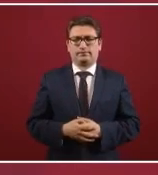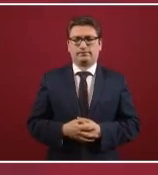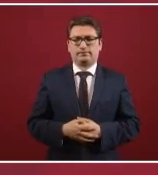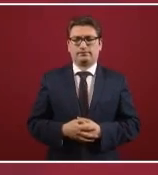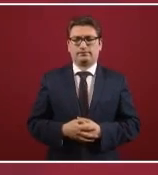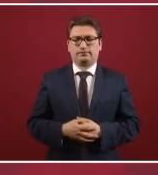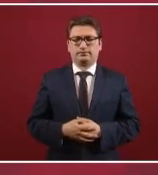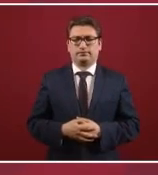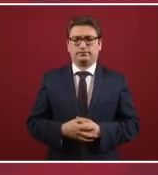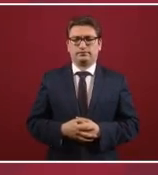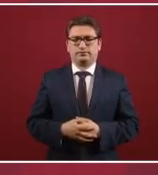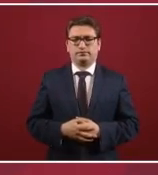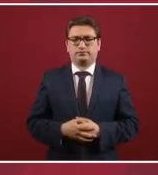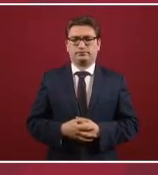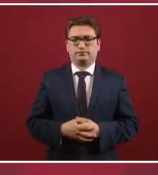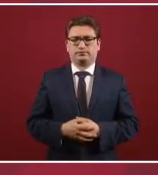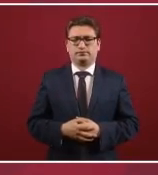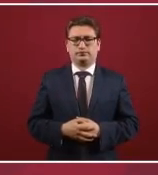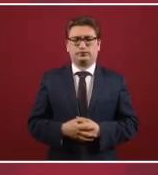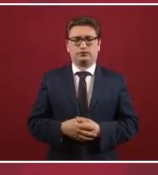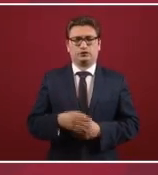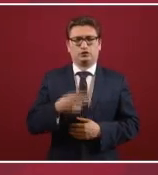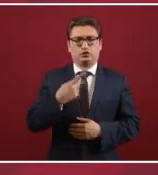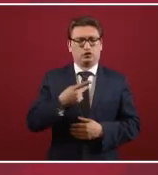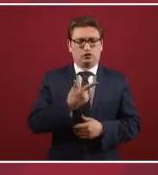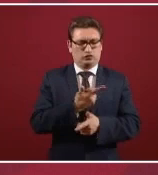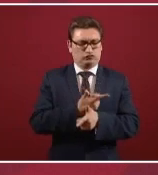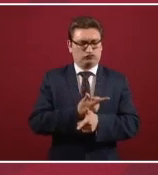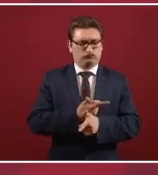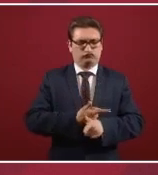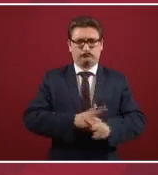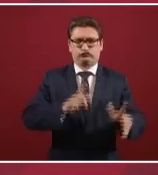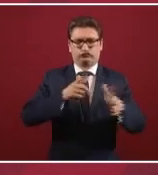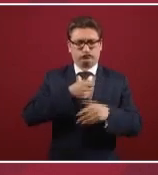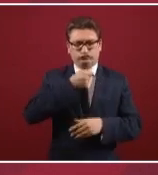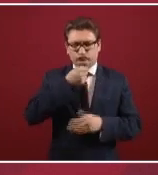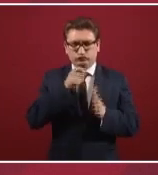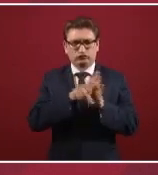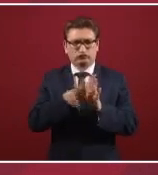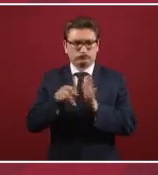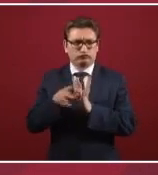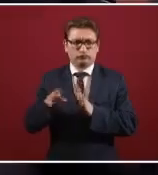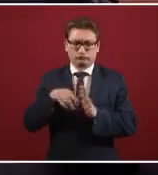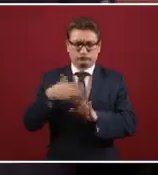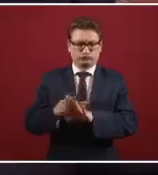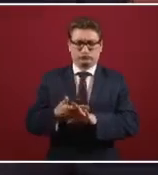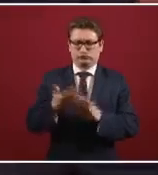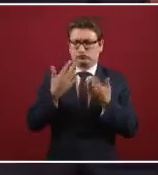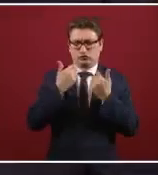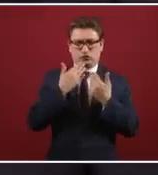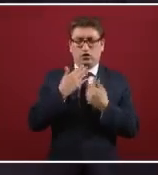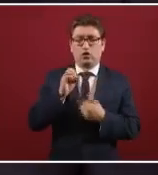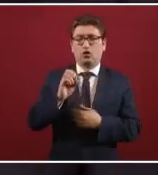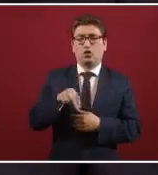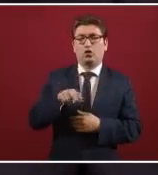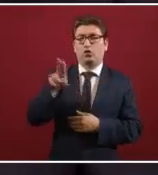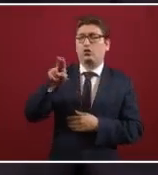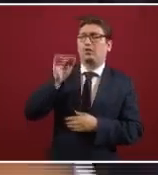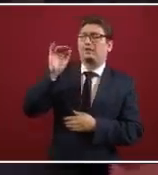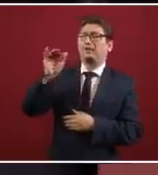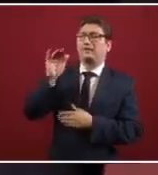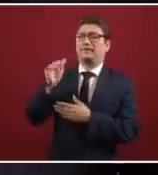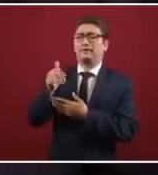atentar contra la libertad de prensa no es acudir a la onu